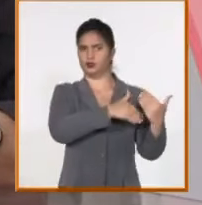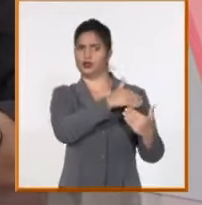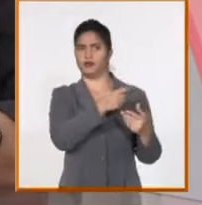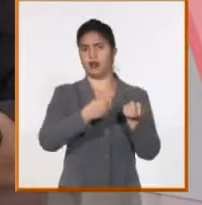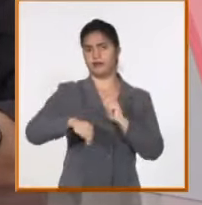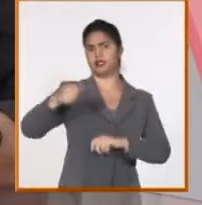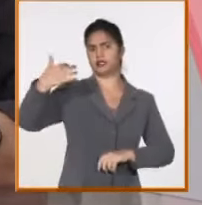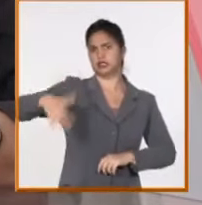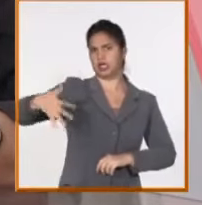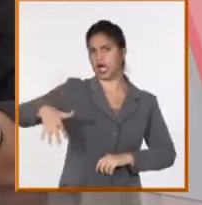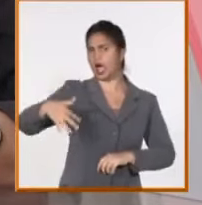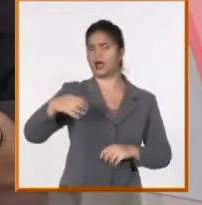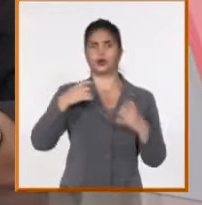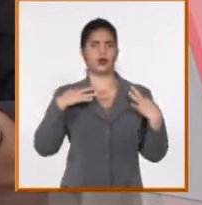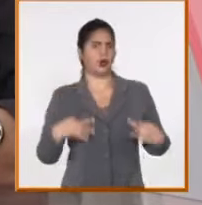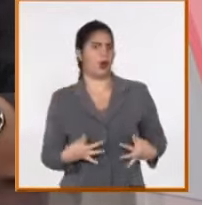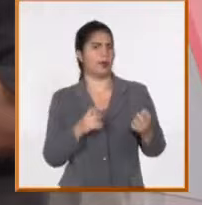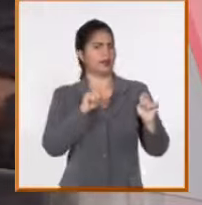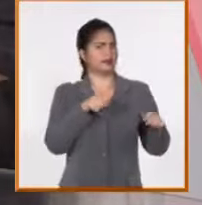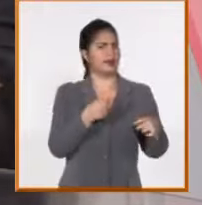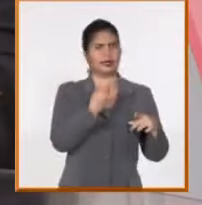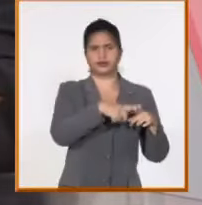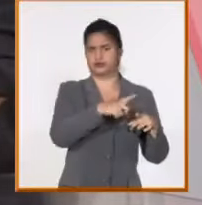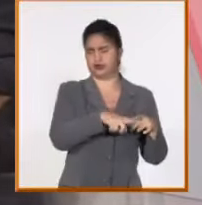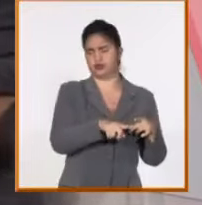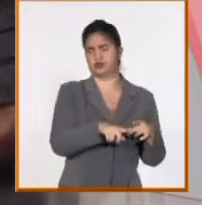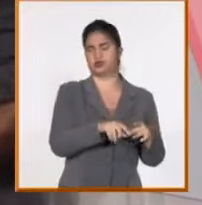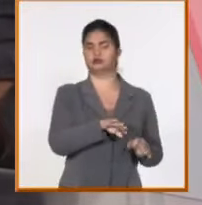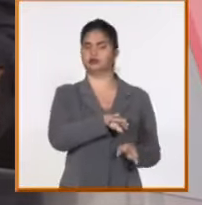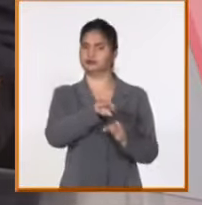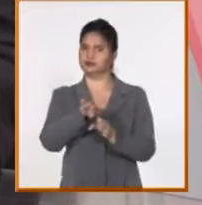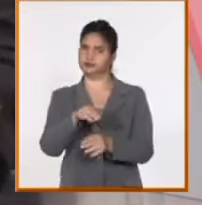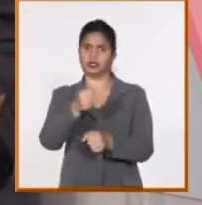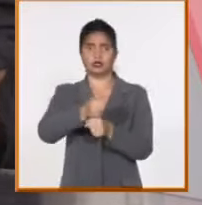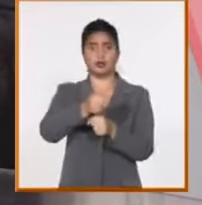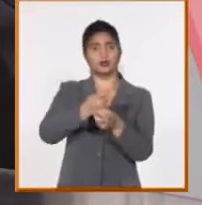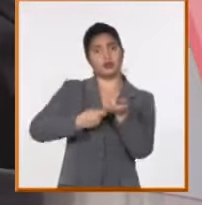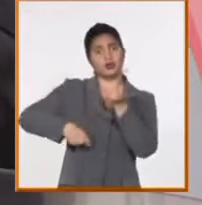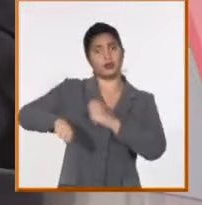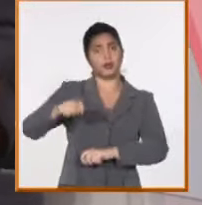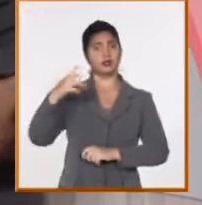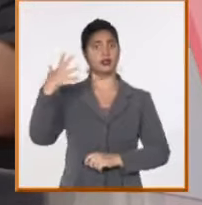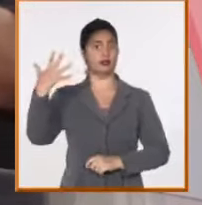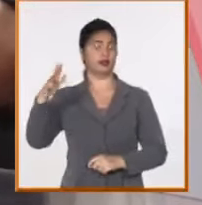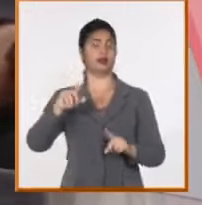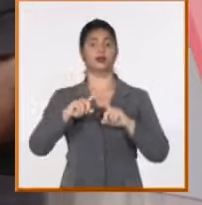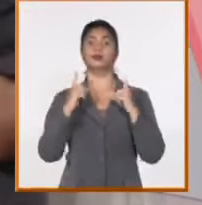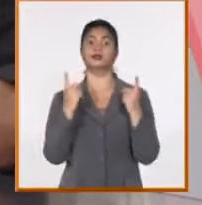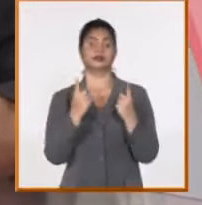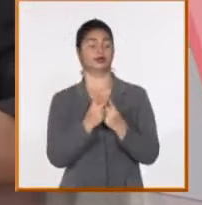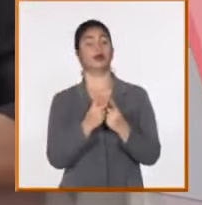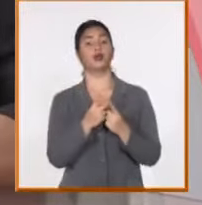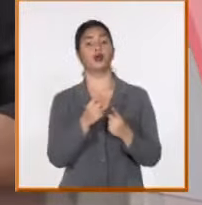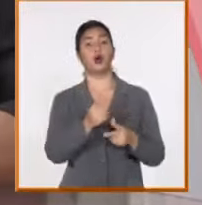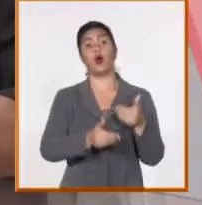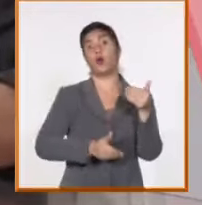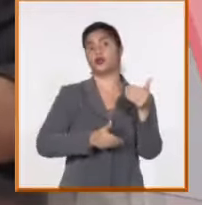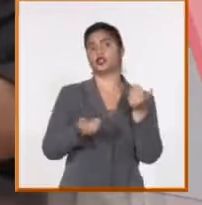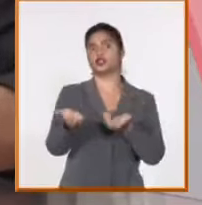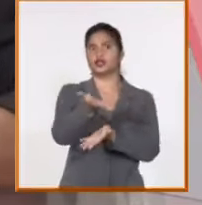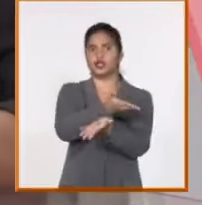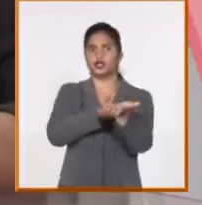la comunicación y la transformación digital si estamos hablando de inversión todo eso lleva automatización lleva